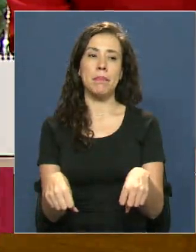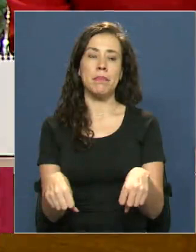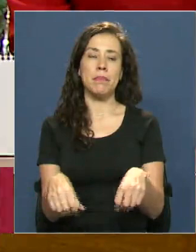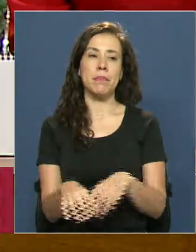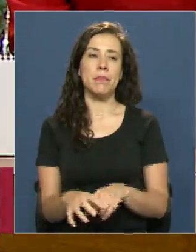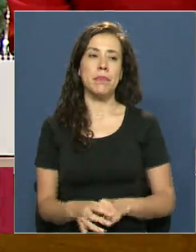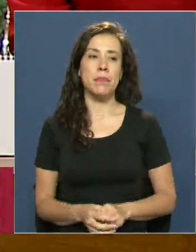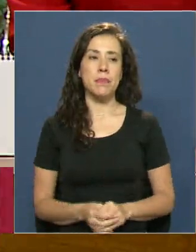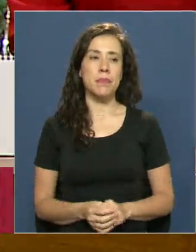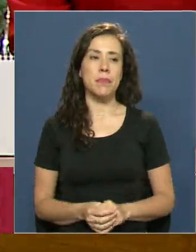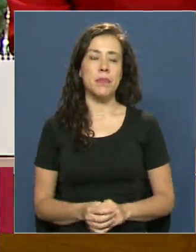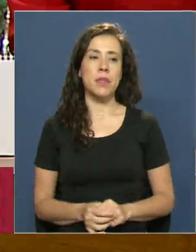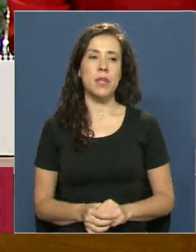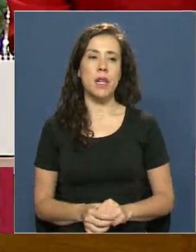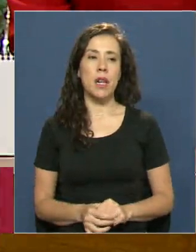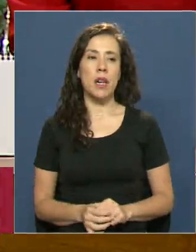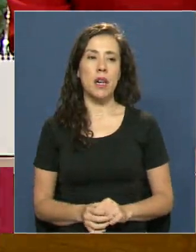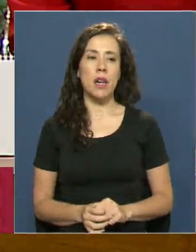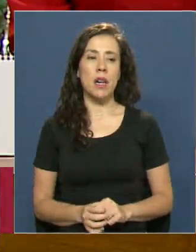Subsecretario.